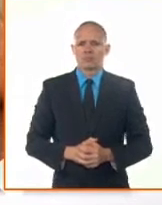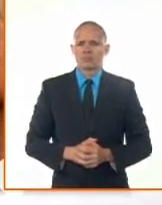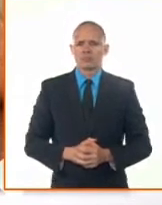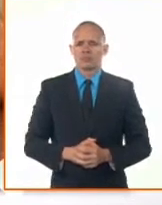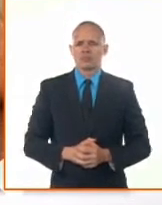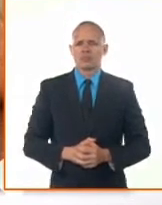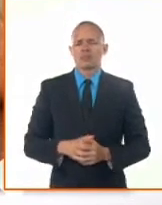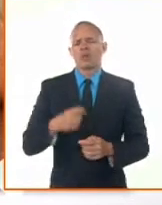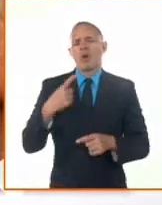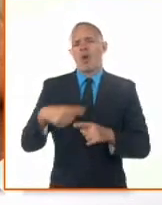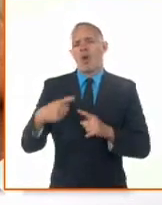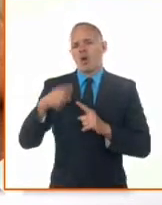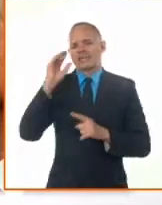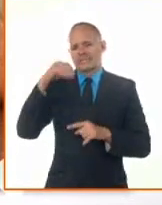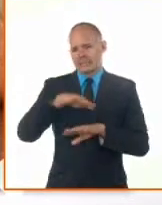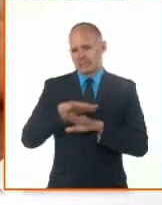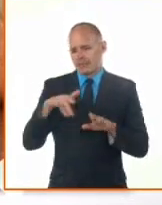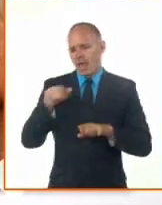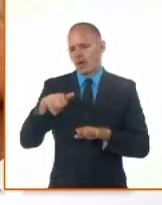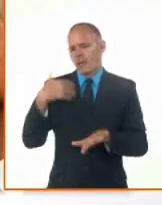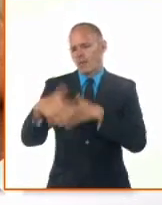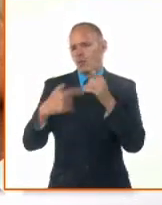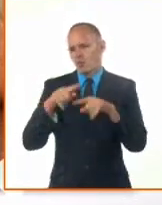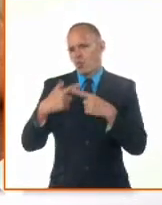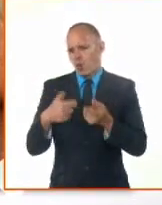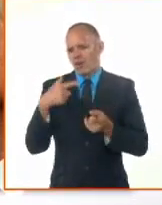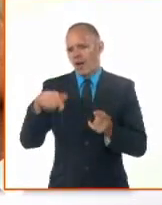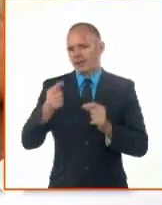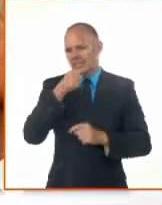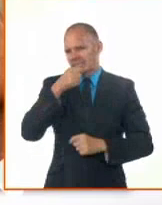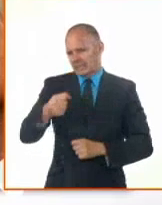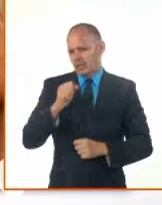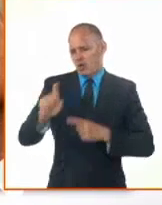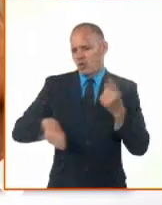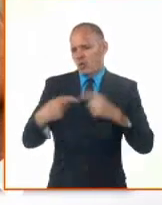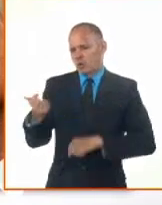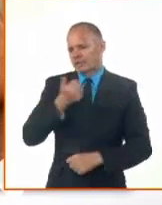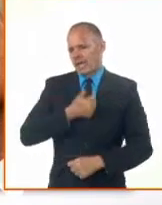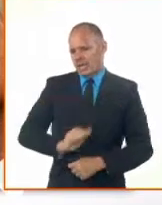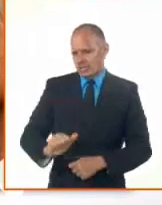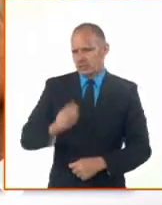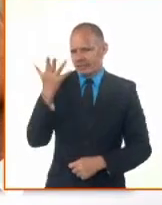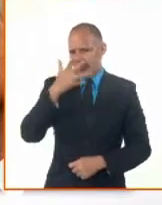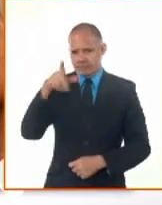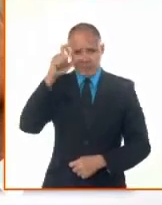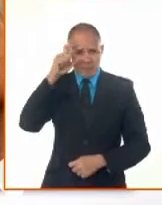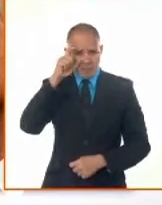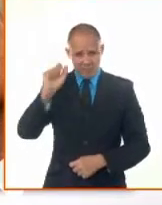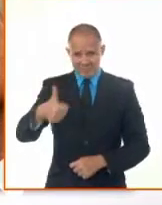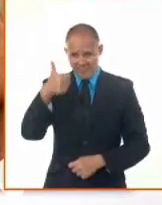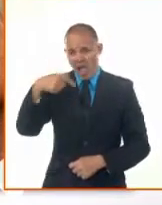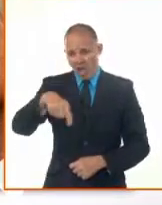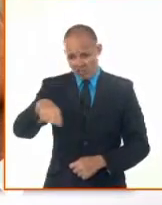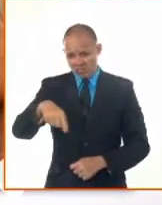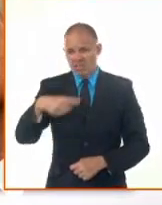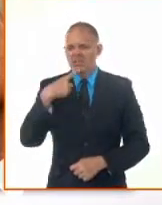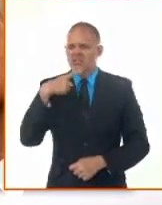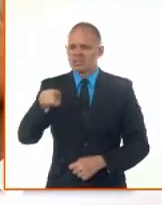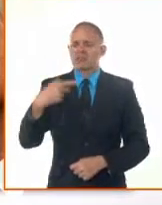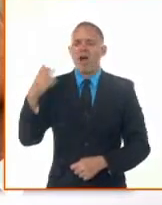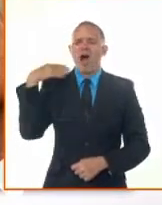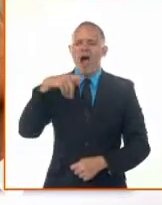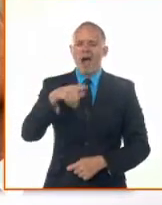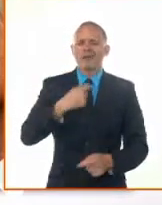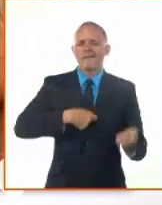de Joseph biden Hunter biden que si hizo negocios en Ucrania antes de todo esto fue antes de la guerra que se había